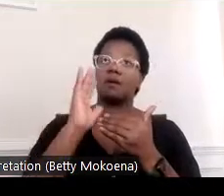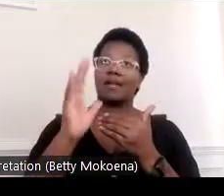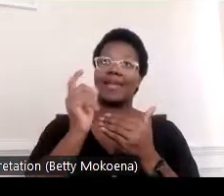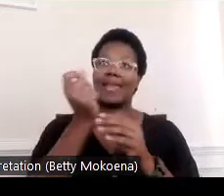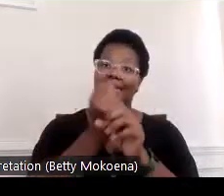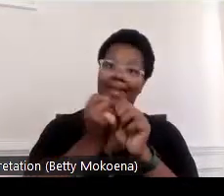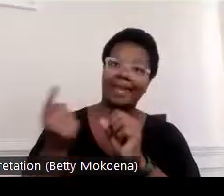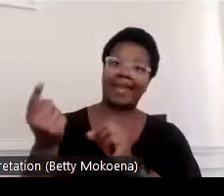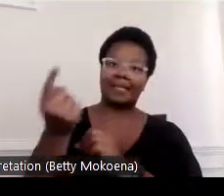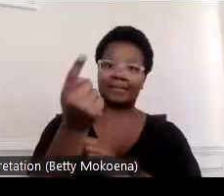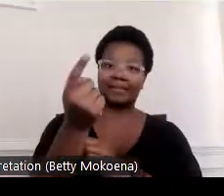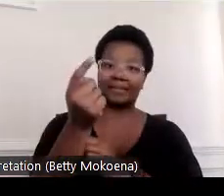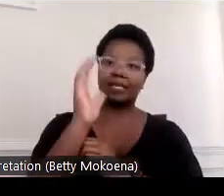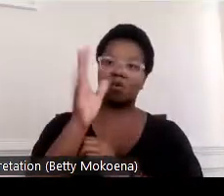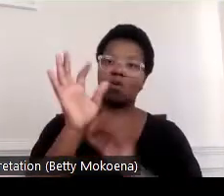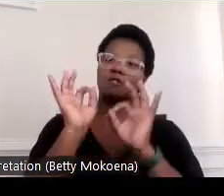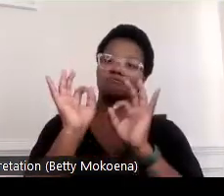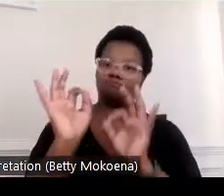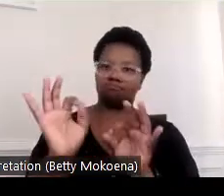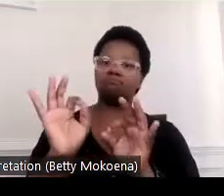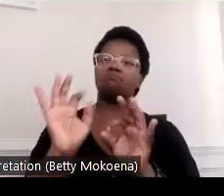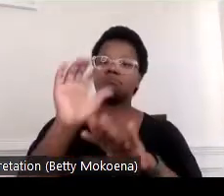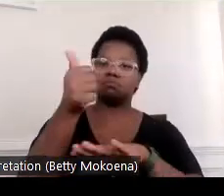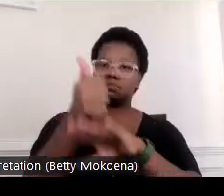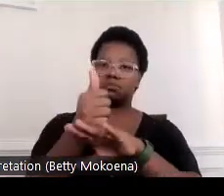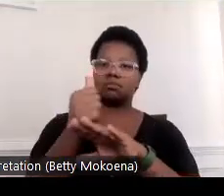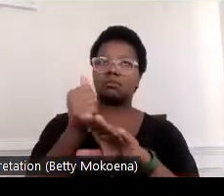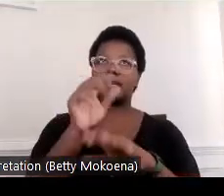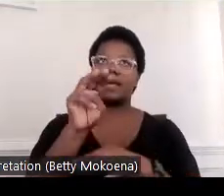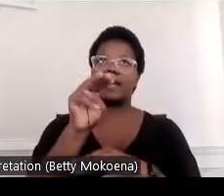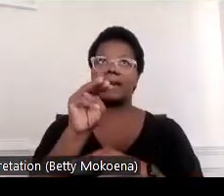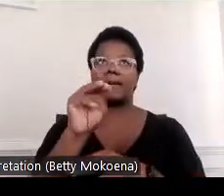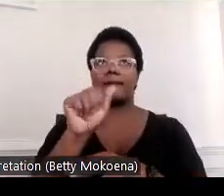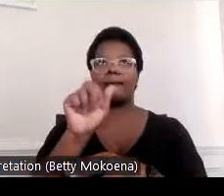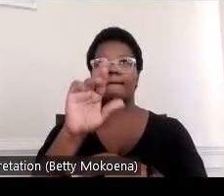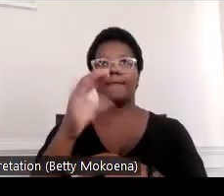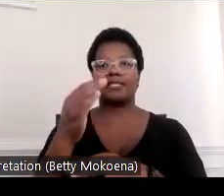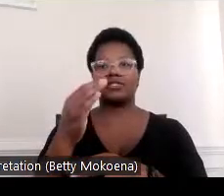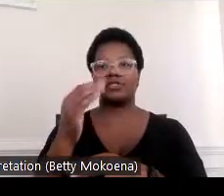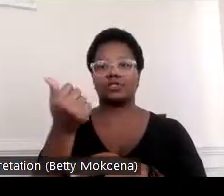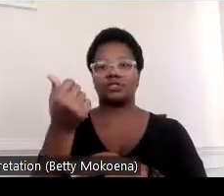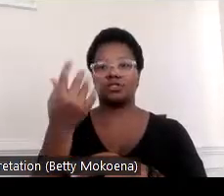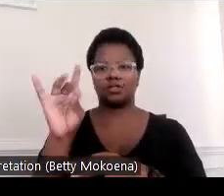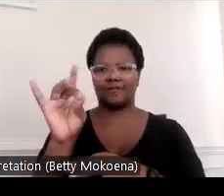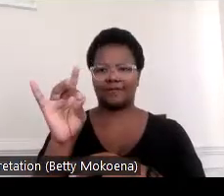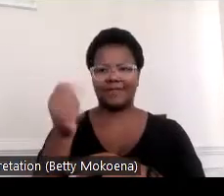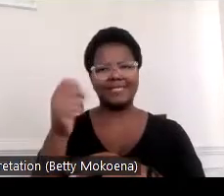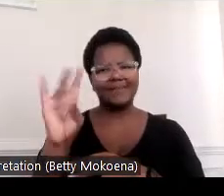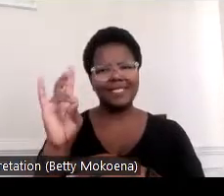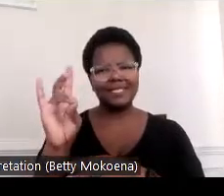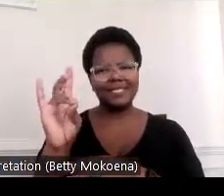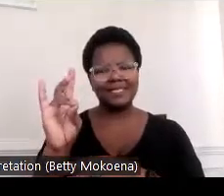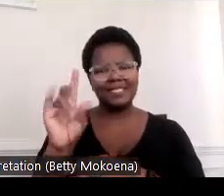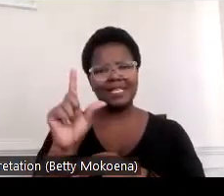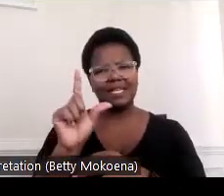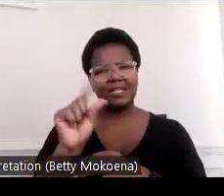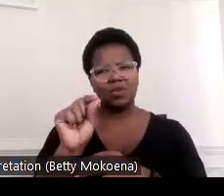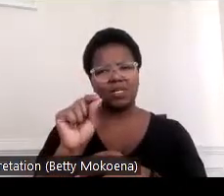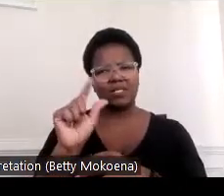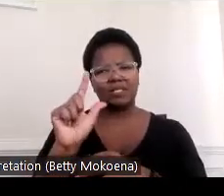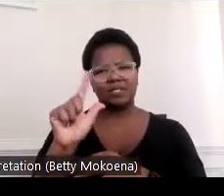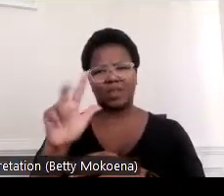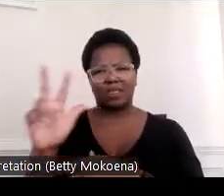y ahora va a ser algo o va a haber un plazo para que los proveedores cumplan con la regla final el día 17 de marzo